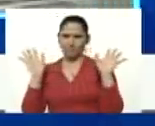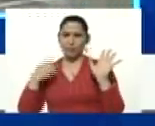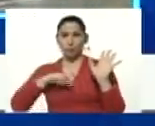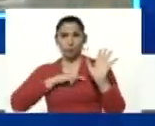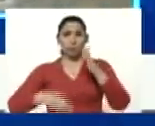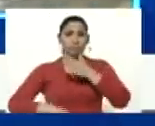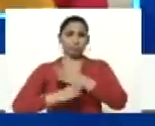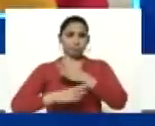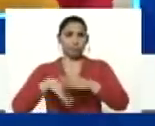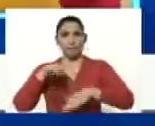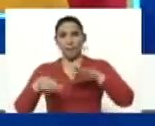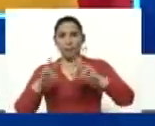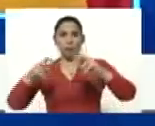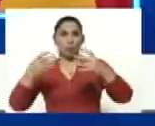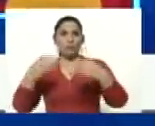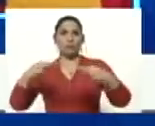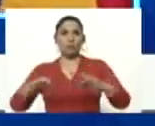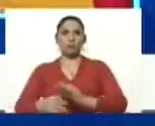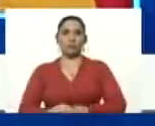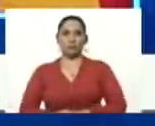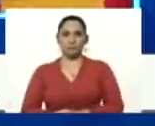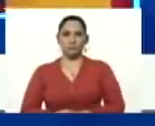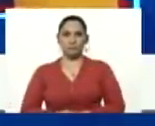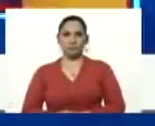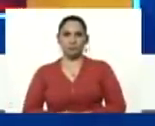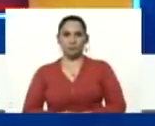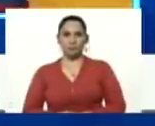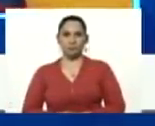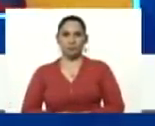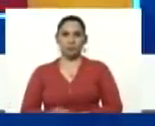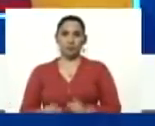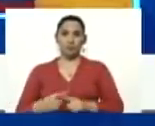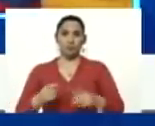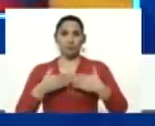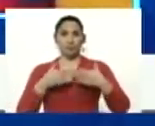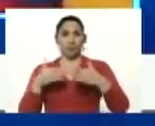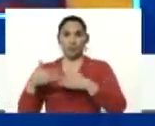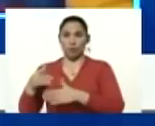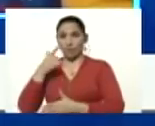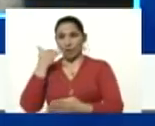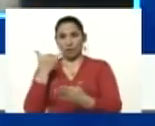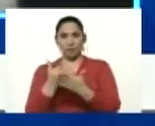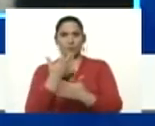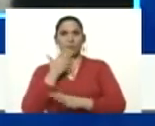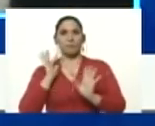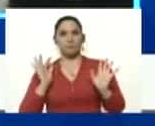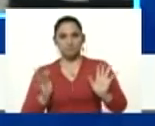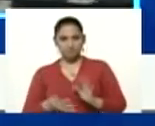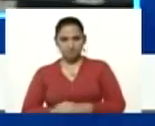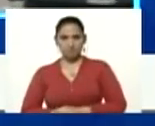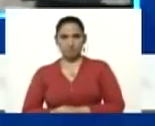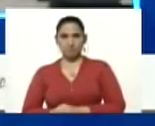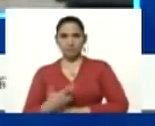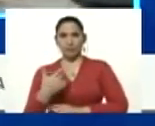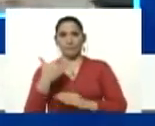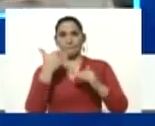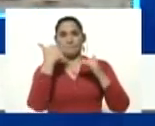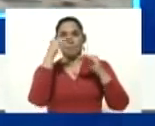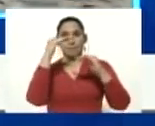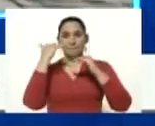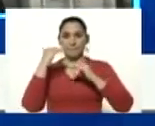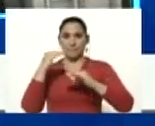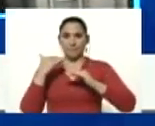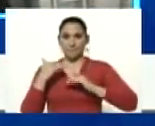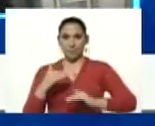vamos avanzando hacia una nueva normalidad, para garantizar, fíjense ustedes, tres niveles.